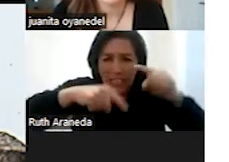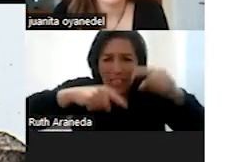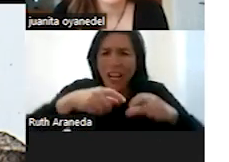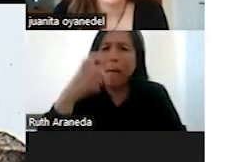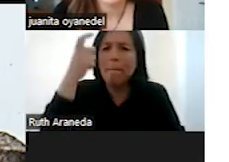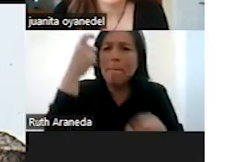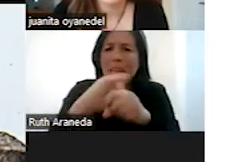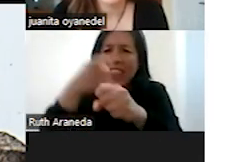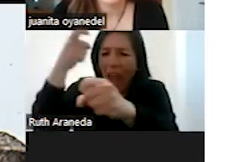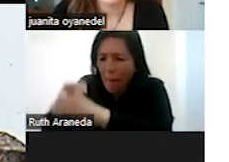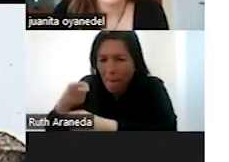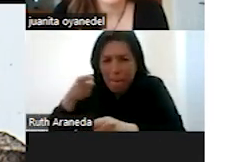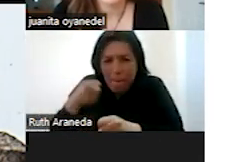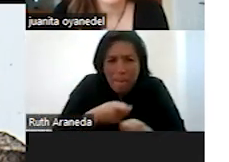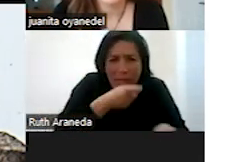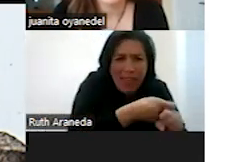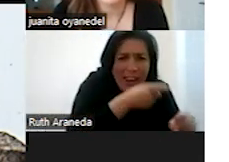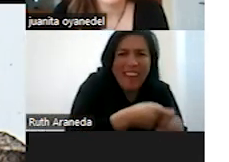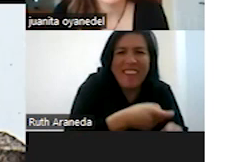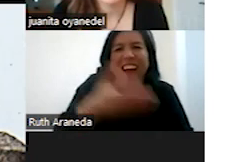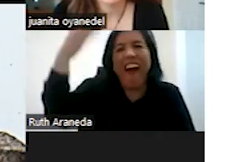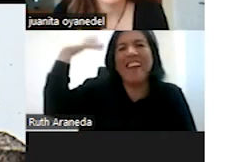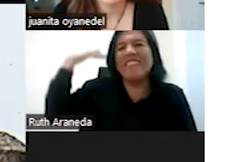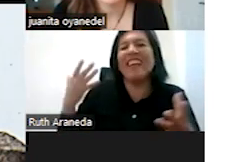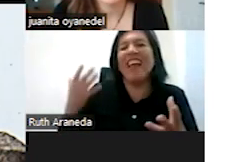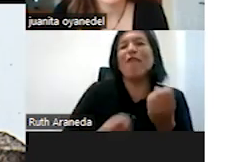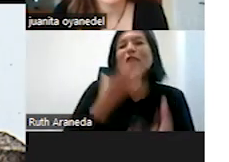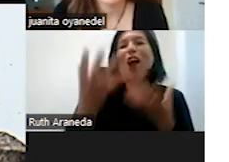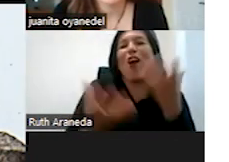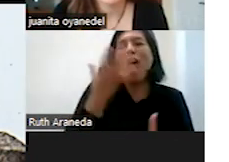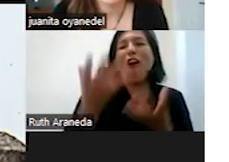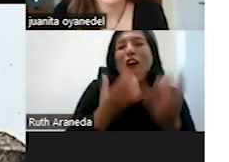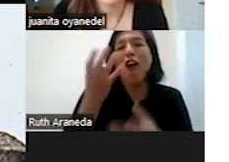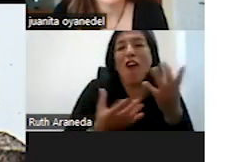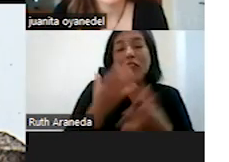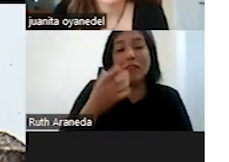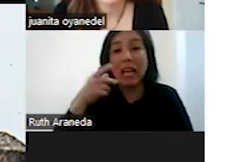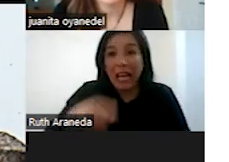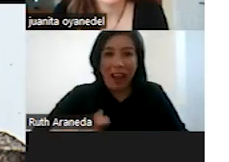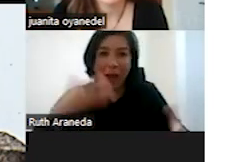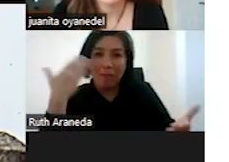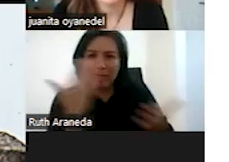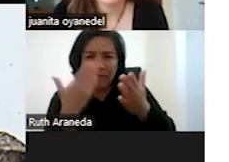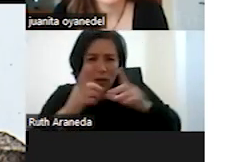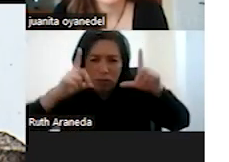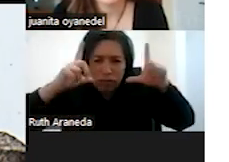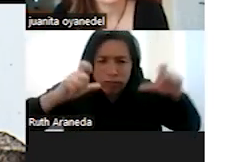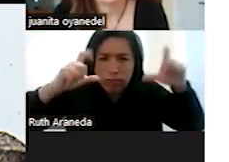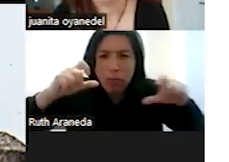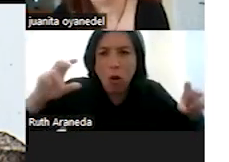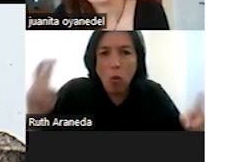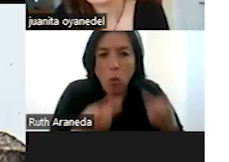que estaban con huellas de exposición al fuego. Y bueno, tuve la suerte de rescatar todo el contenido y después de muchos años